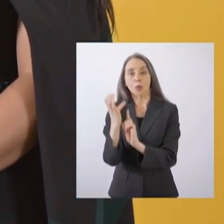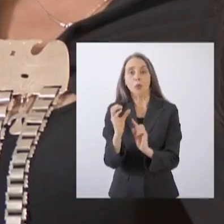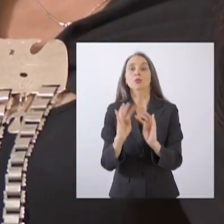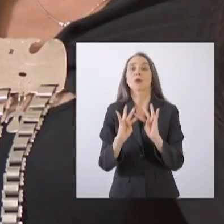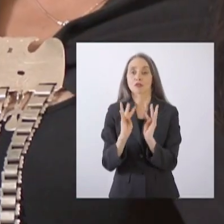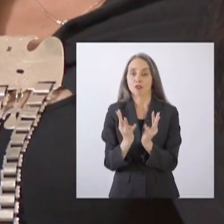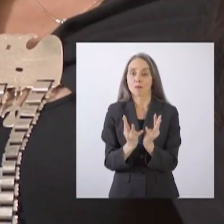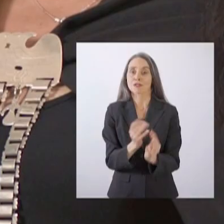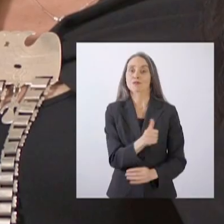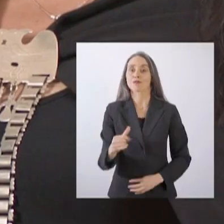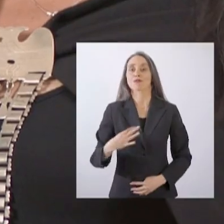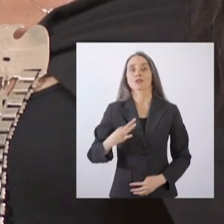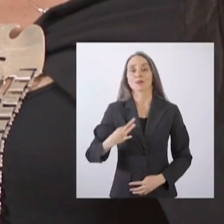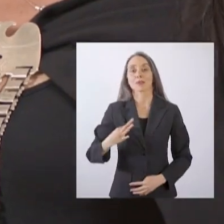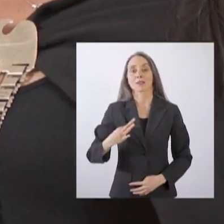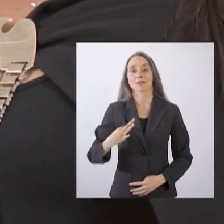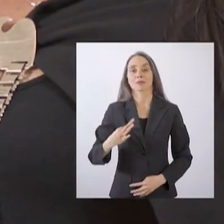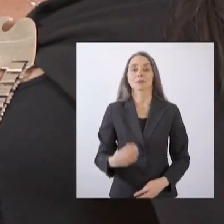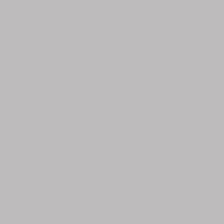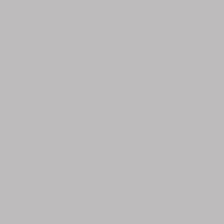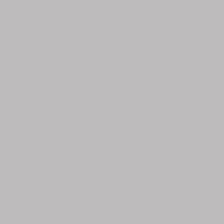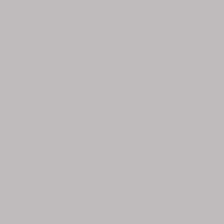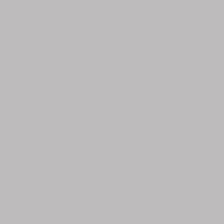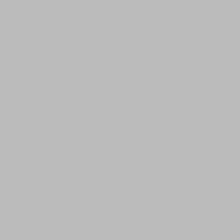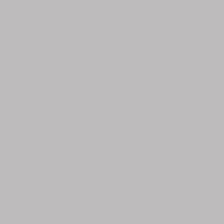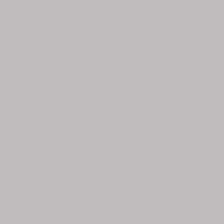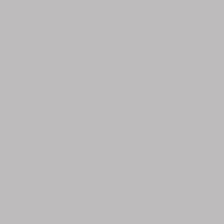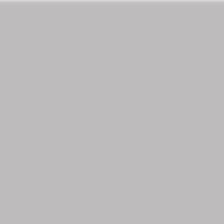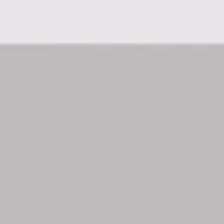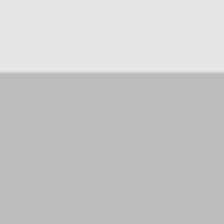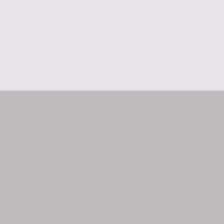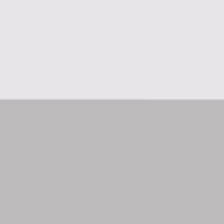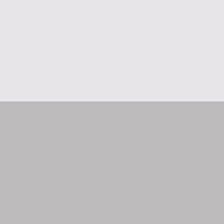país pluricultural. Convención Constitucional.